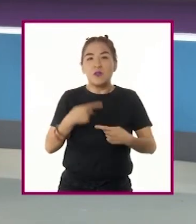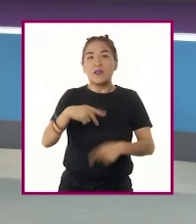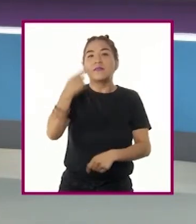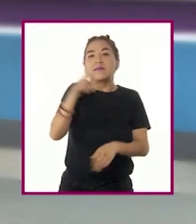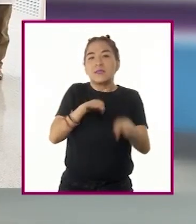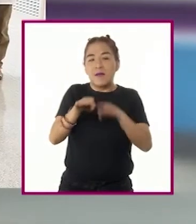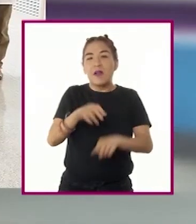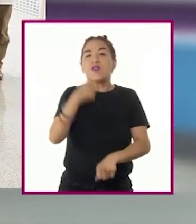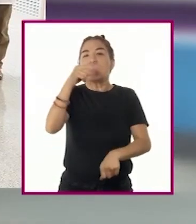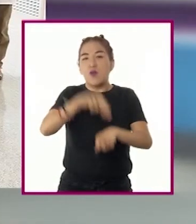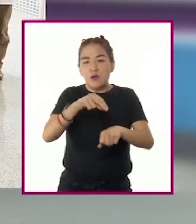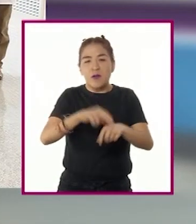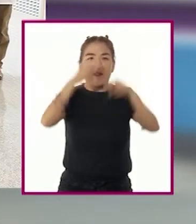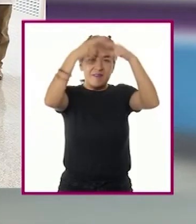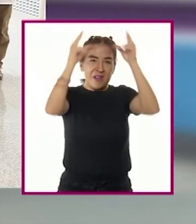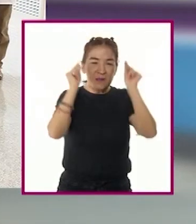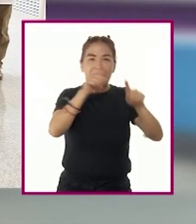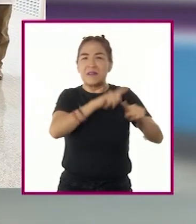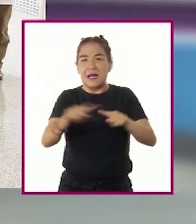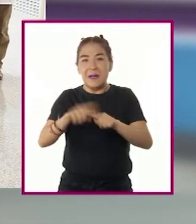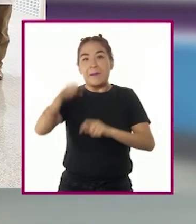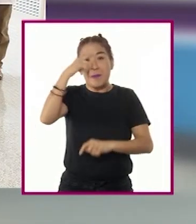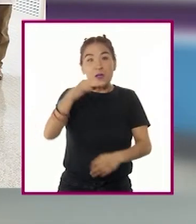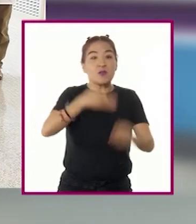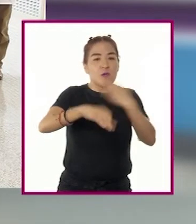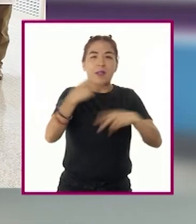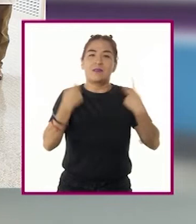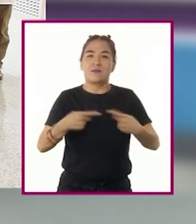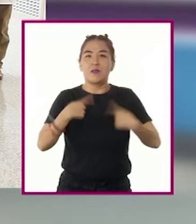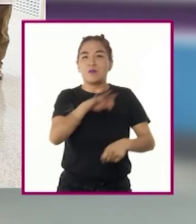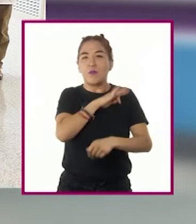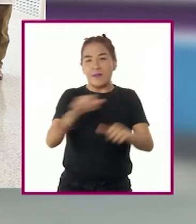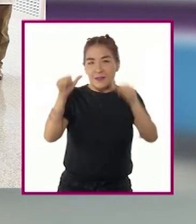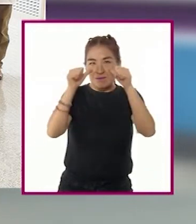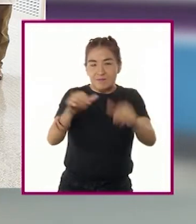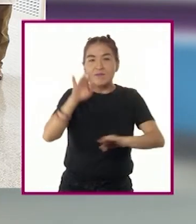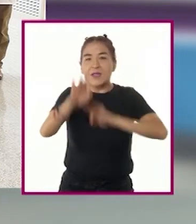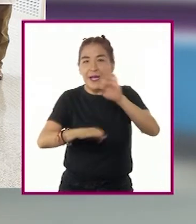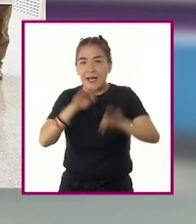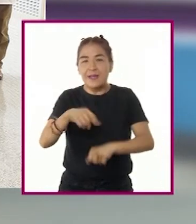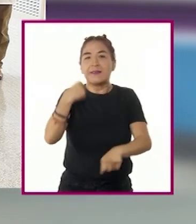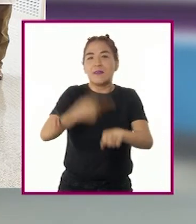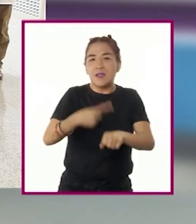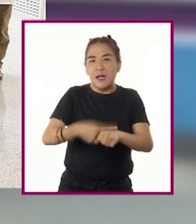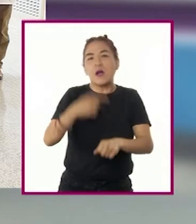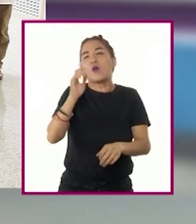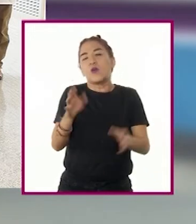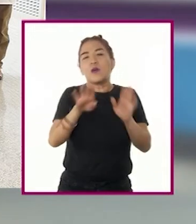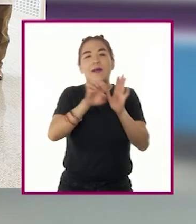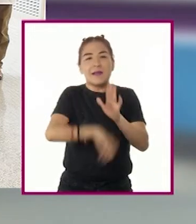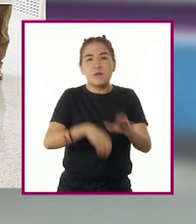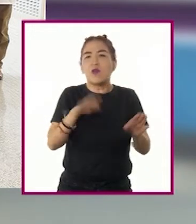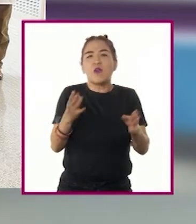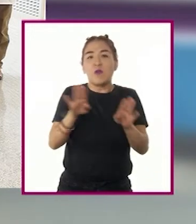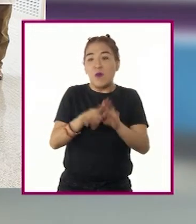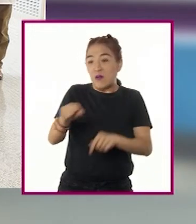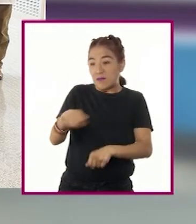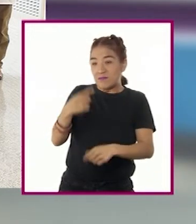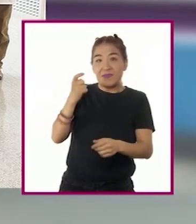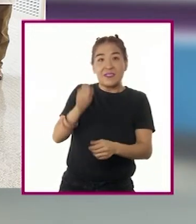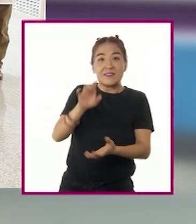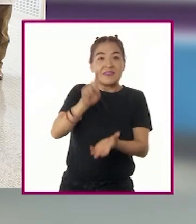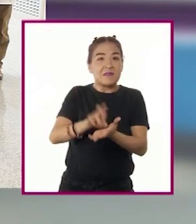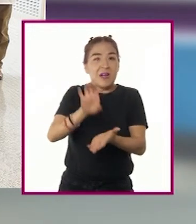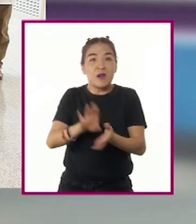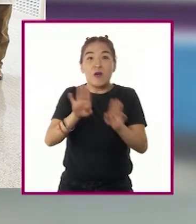disponible, para así lograr que toda la población tenga acceso a los servicios médicos sin distinción y enfrentar el crecimiento